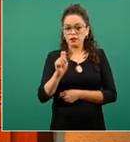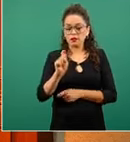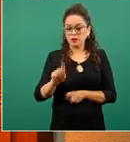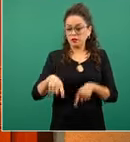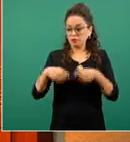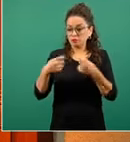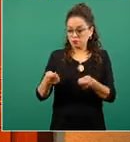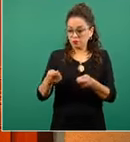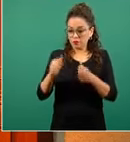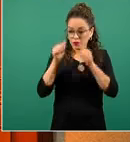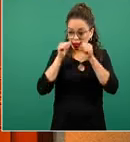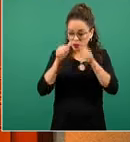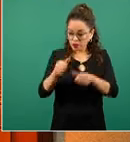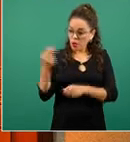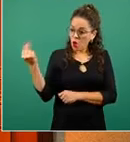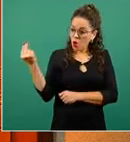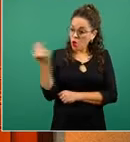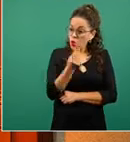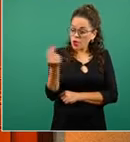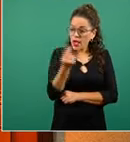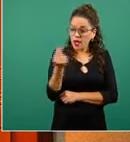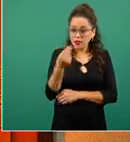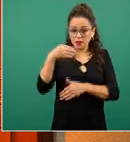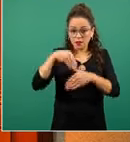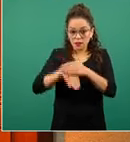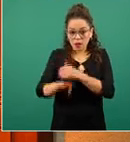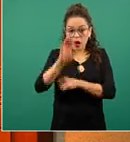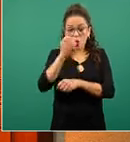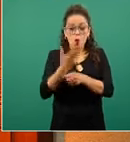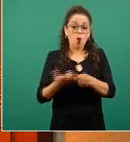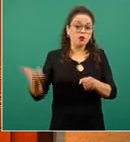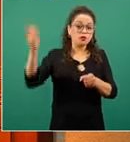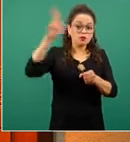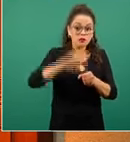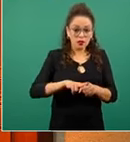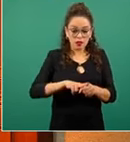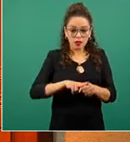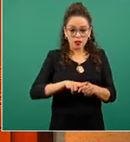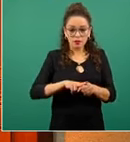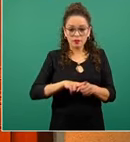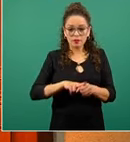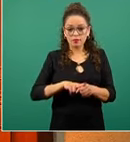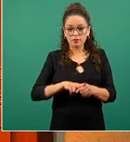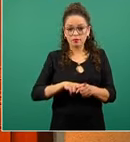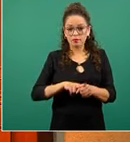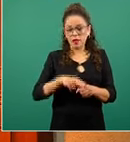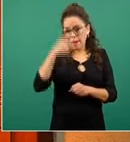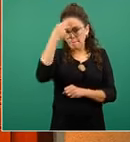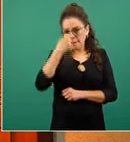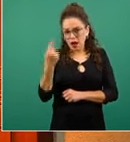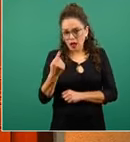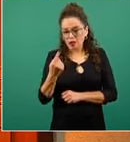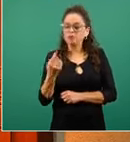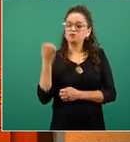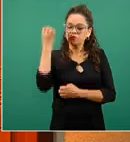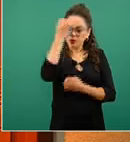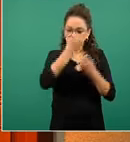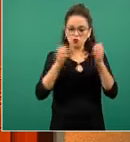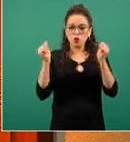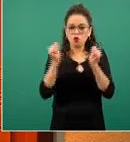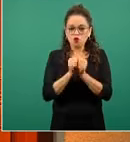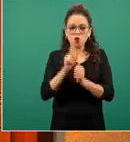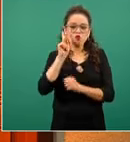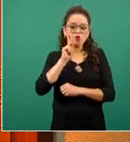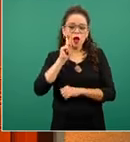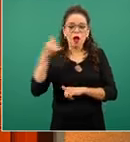por un servicio de urgencias o inclusive la hospitalización para llevar a cabo análisis de laboratorio, valoración por